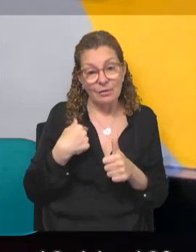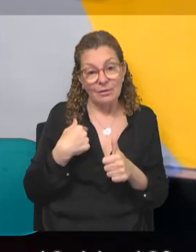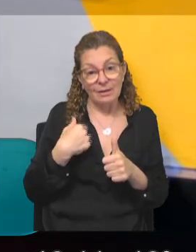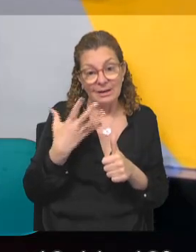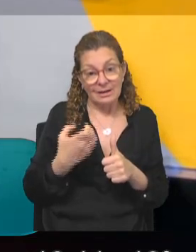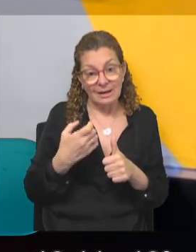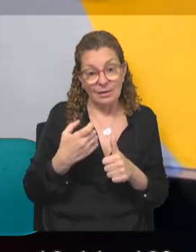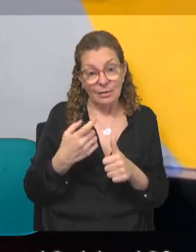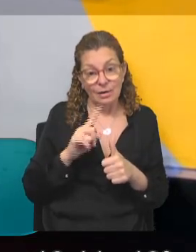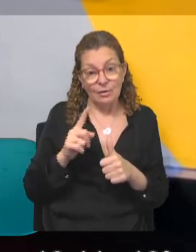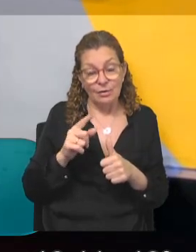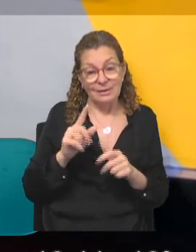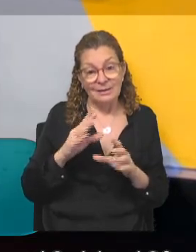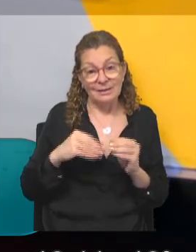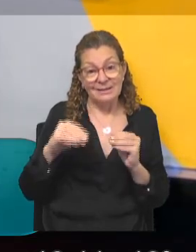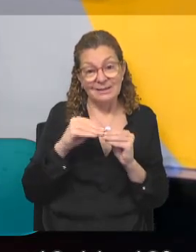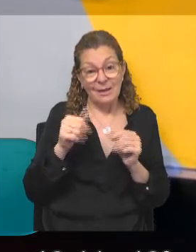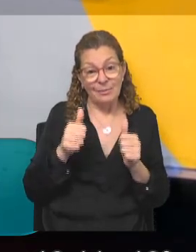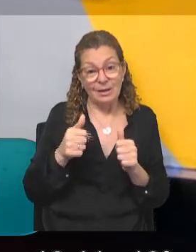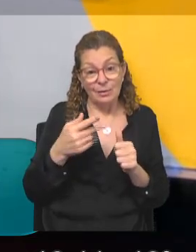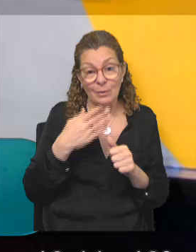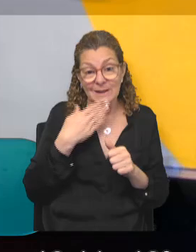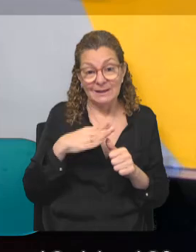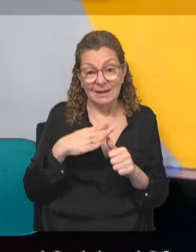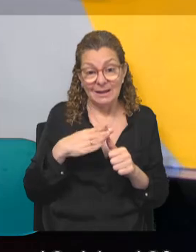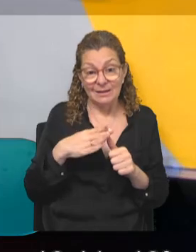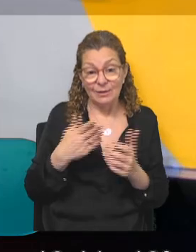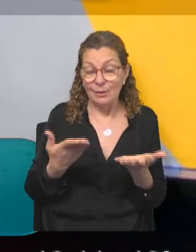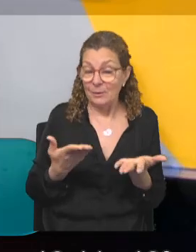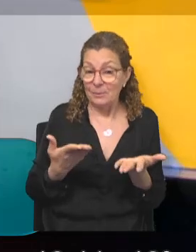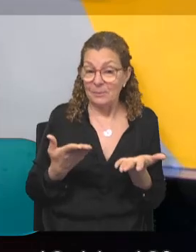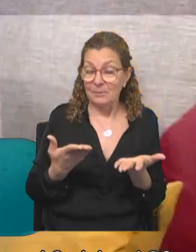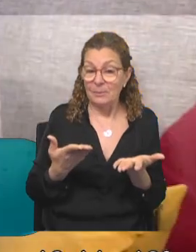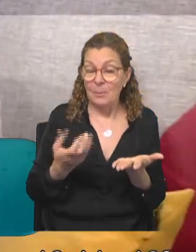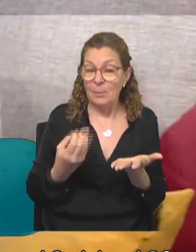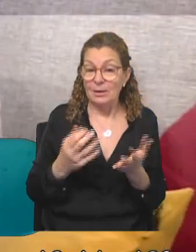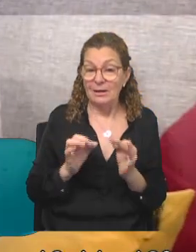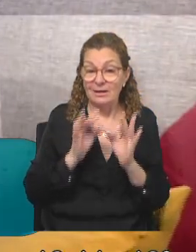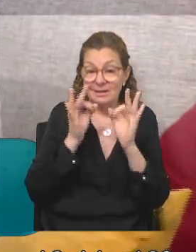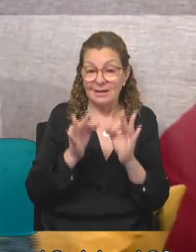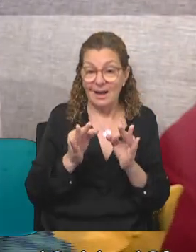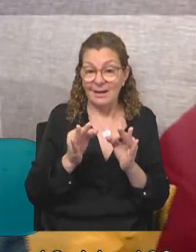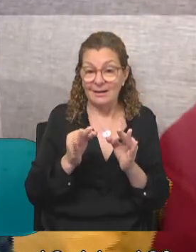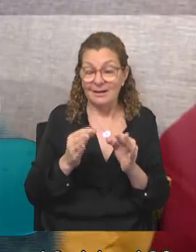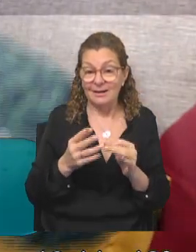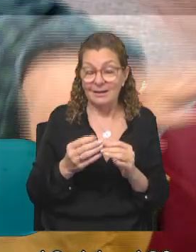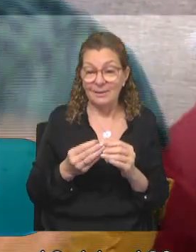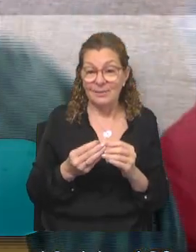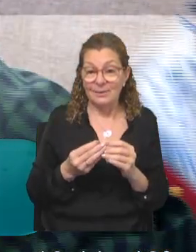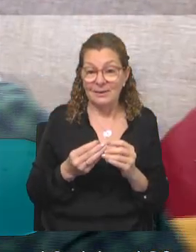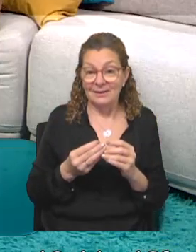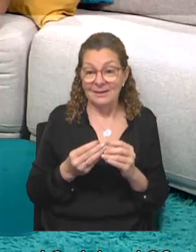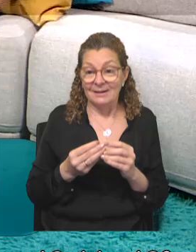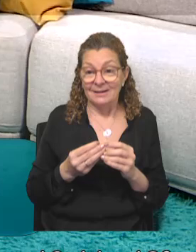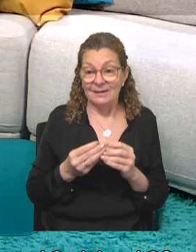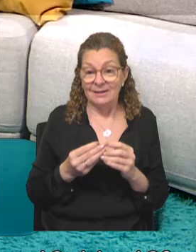no lo hago tan bien. Pero no entiendo por qué se divierte tanto la gente, por ejemplo. ¿Y por qué llenas una sala? Yo